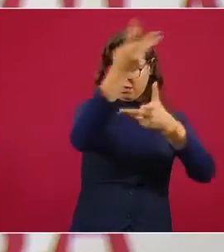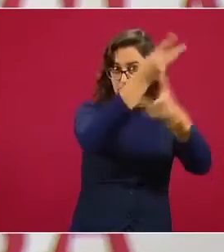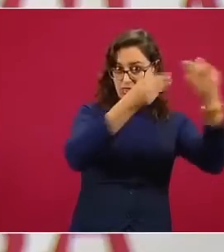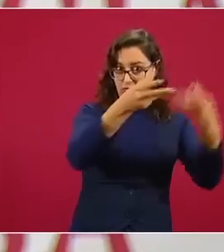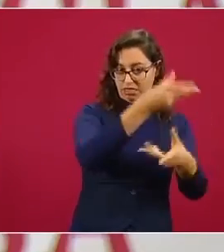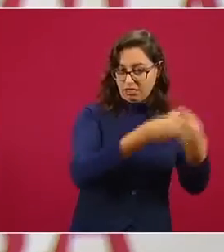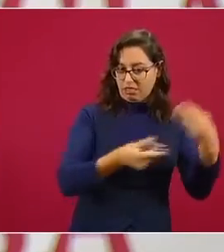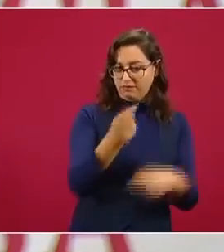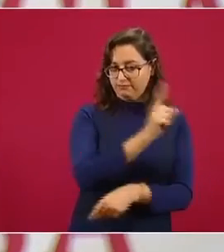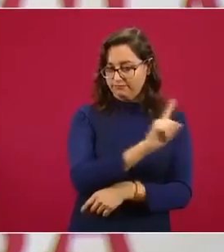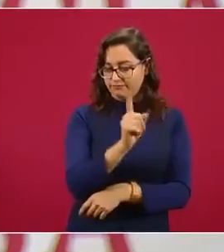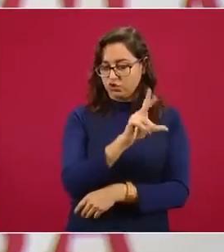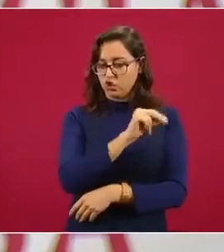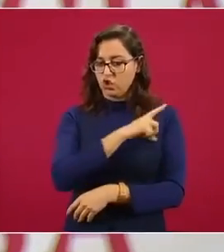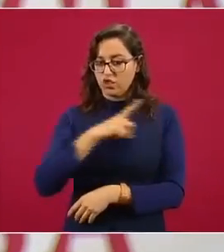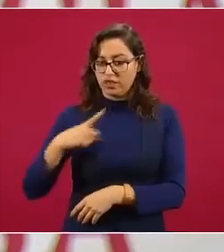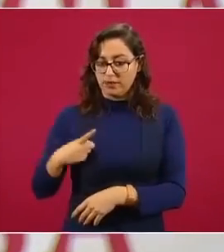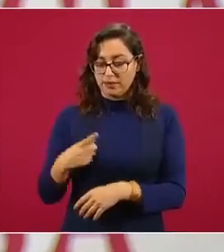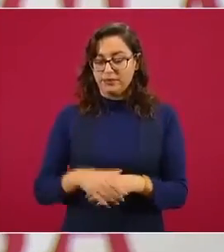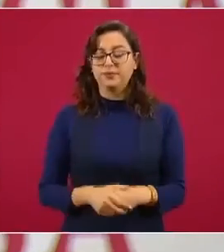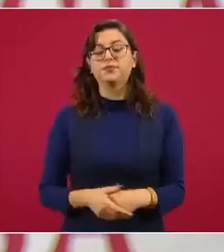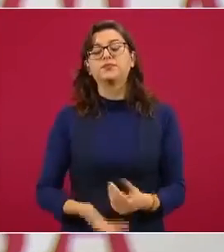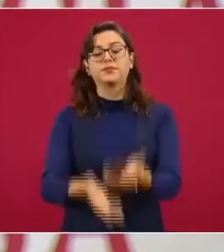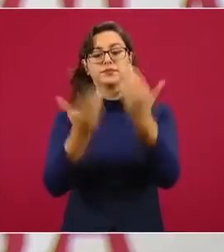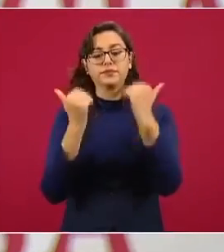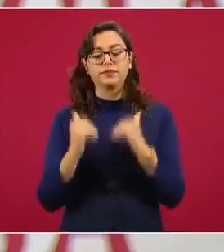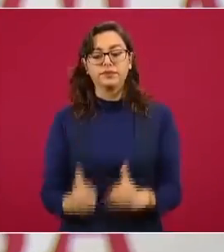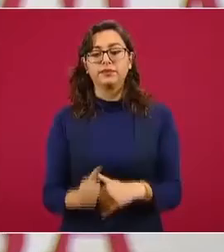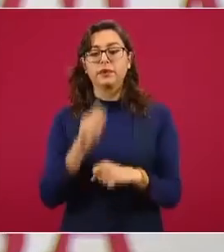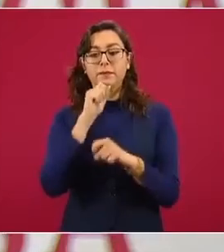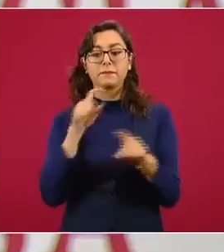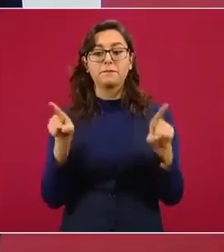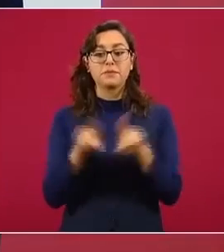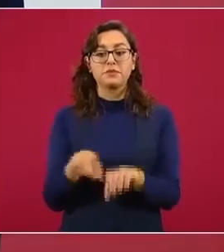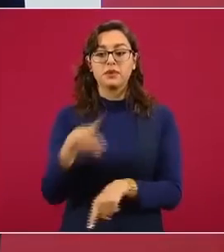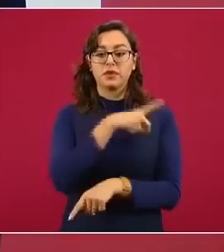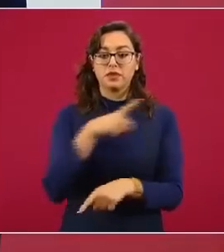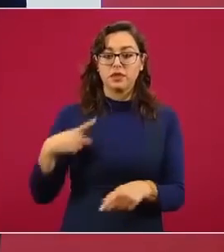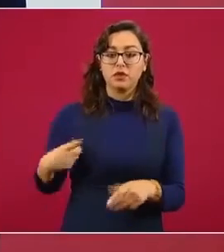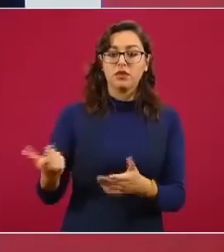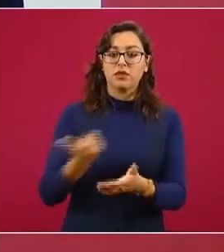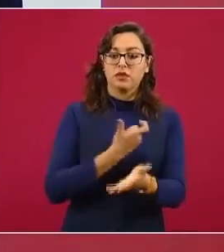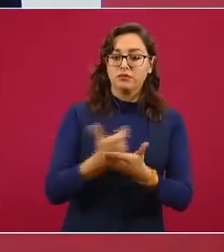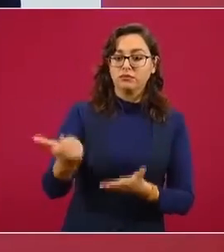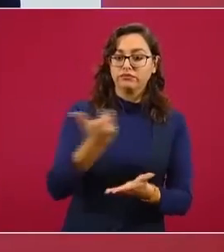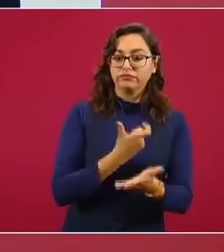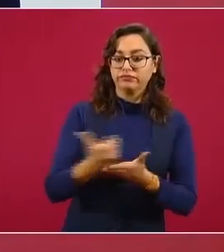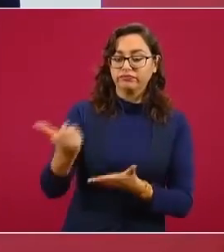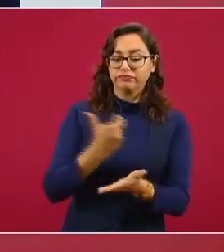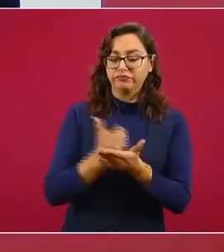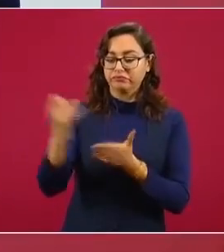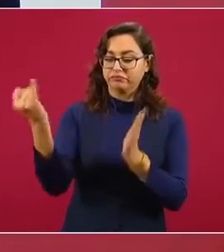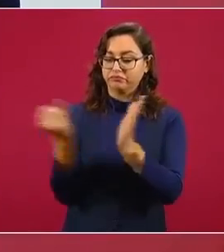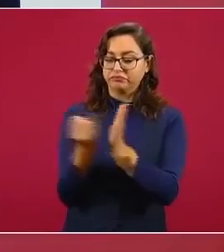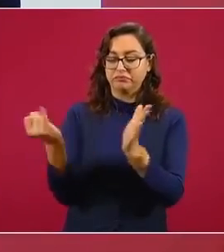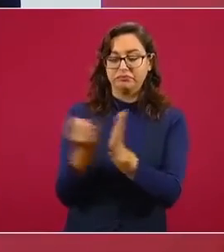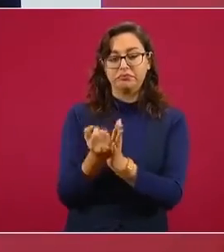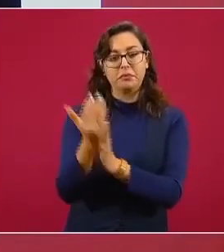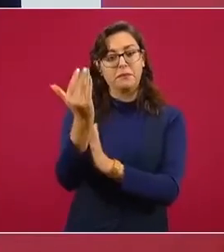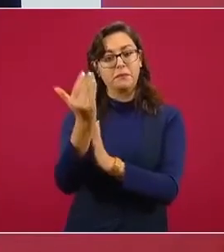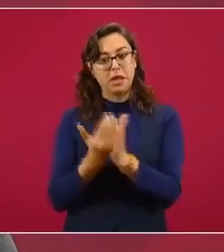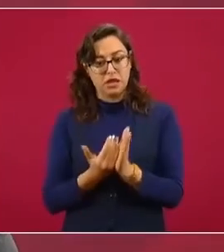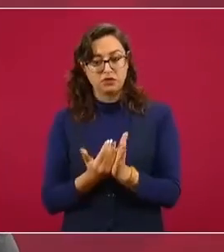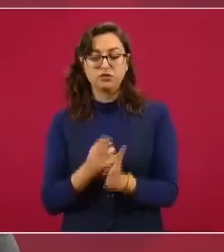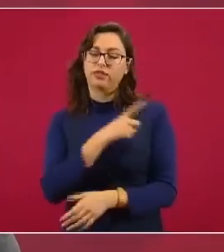reducir los pagos de deudas, sean estos intereses o principal, capital, de las naciones pobres del mundo. Eso no se ha